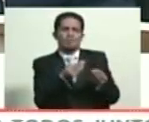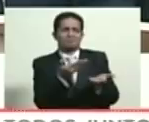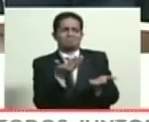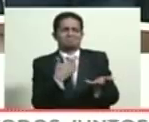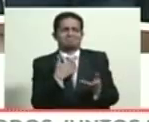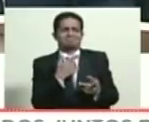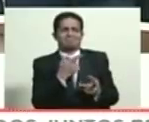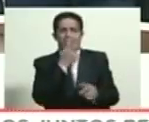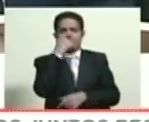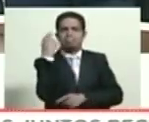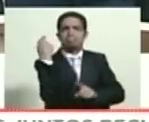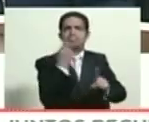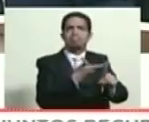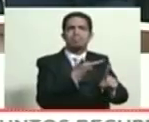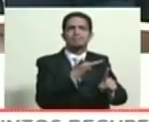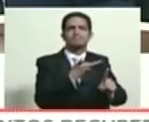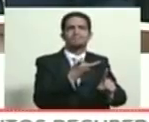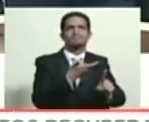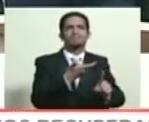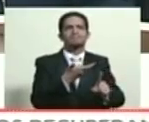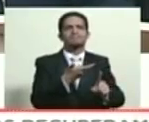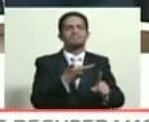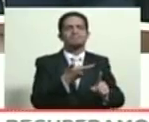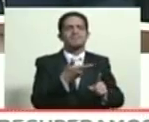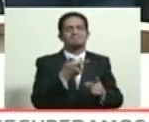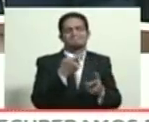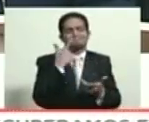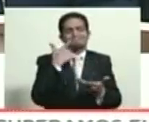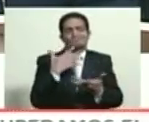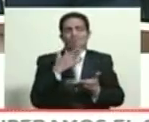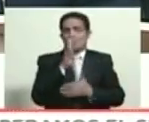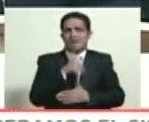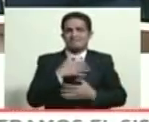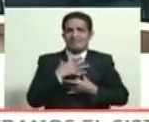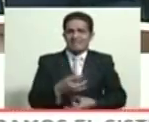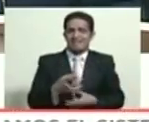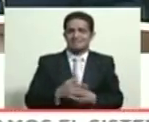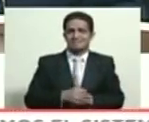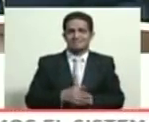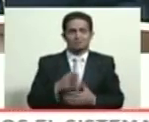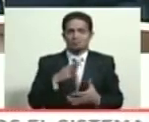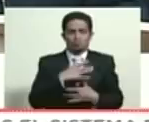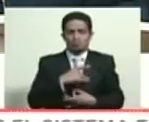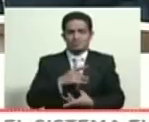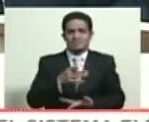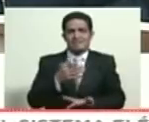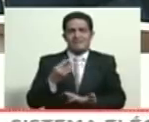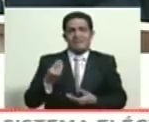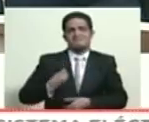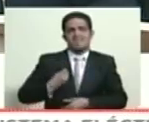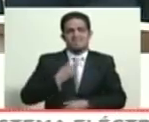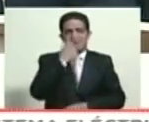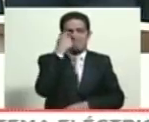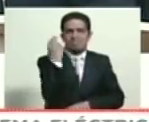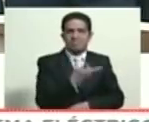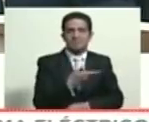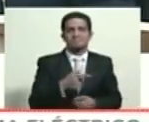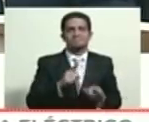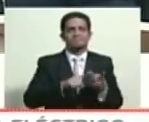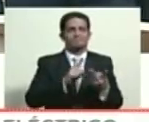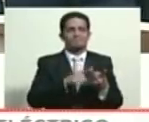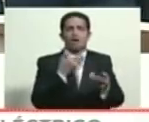y en cuanto como ser humano. No le interesa. No le interesa la vida. No le interesa el ser